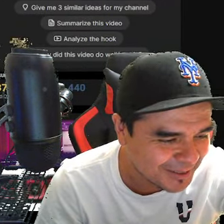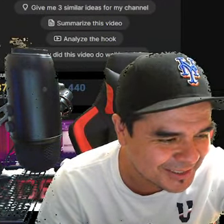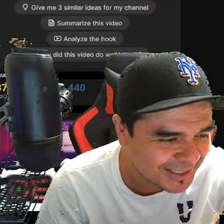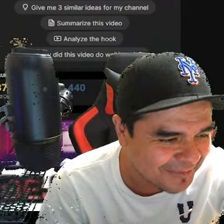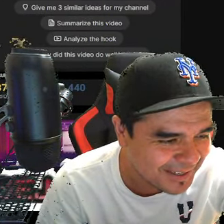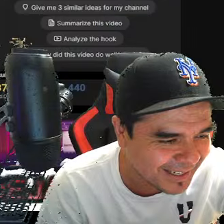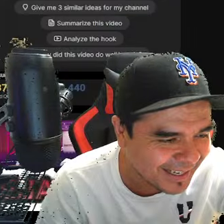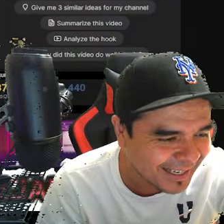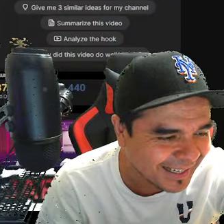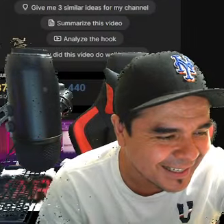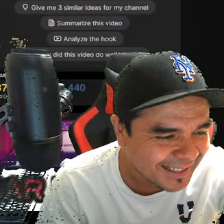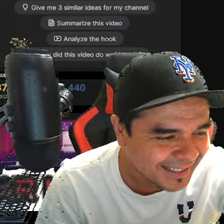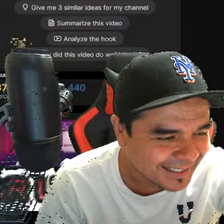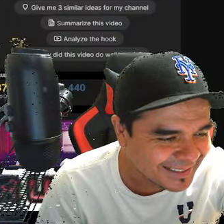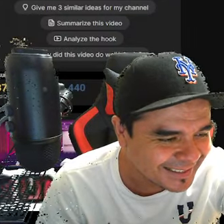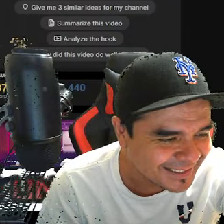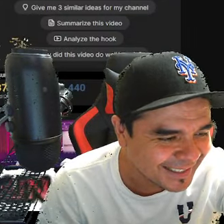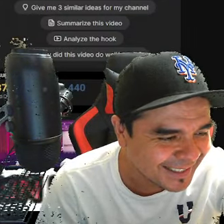a nuestra amiga,